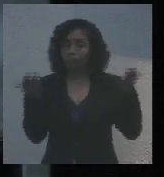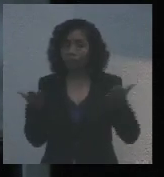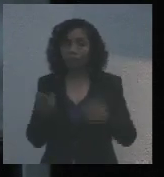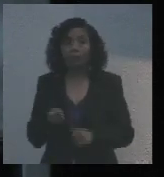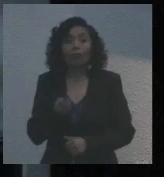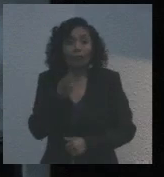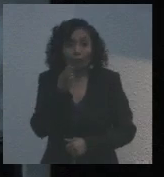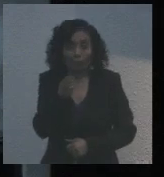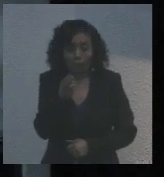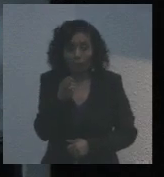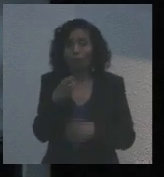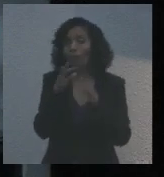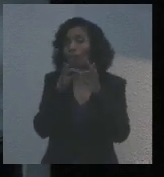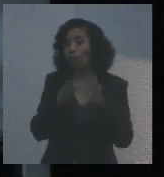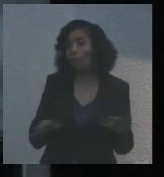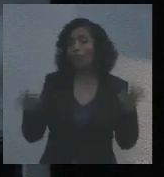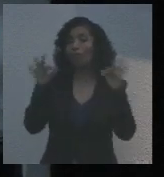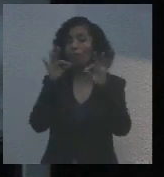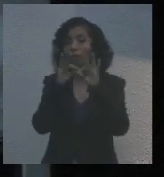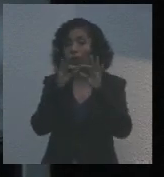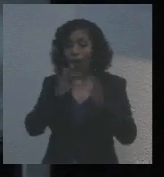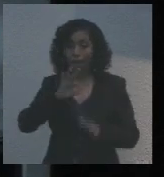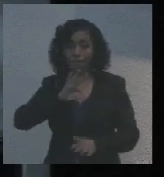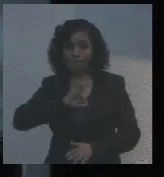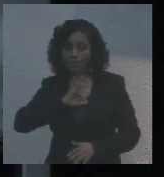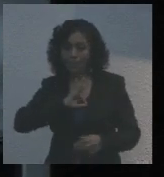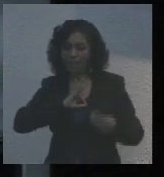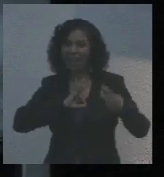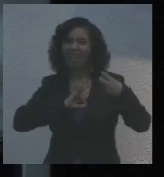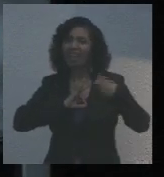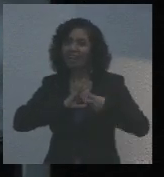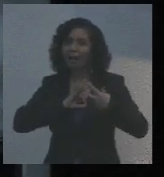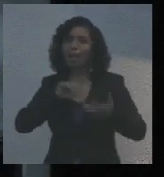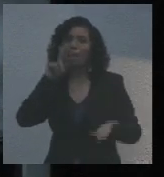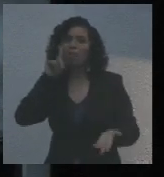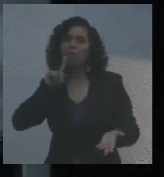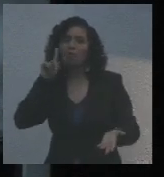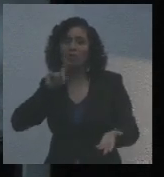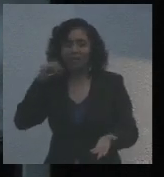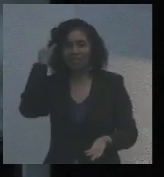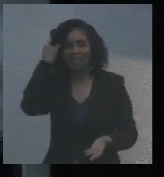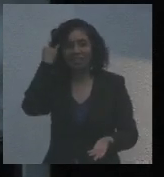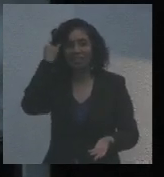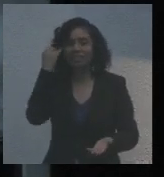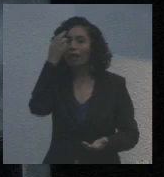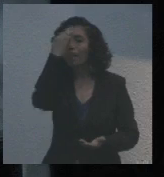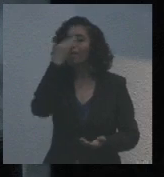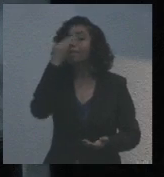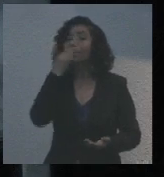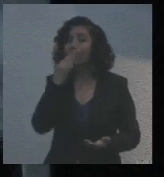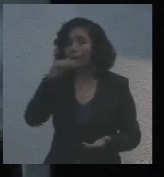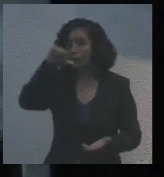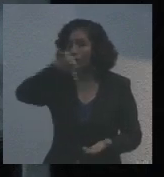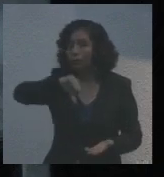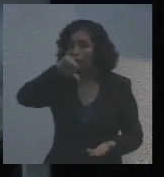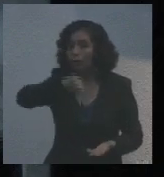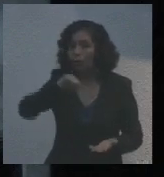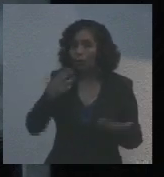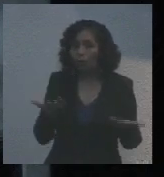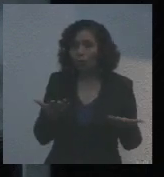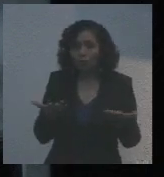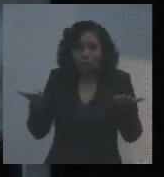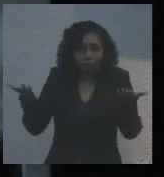ahí la importancia de la medalla al mérito mujer indígena maya que hoy nos ha